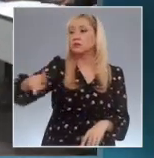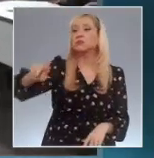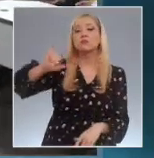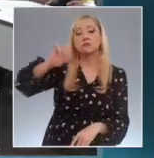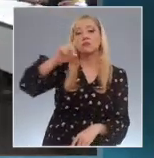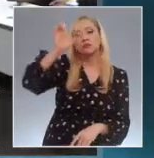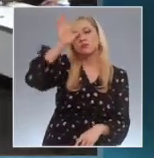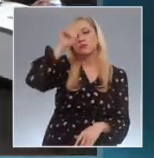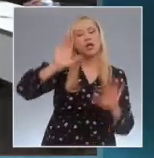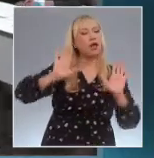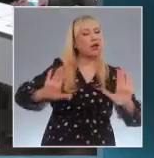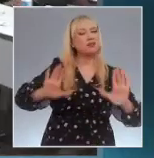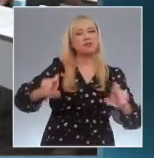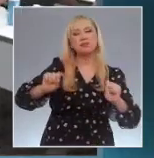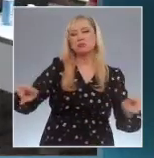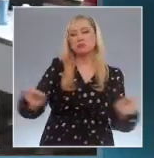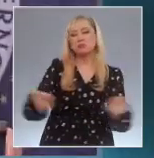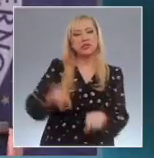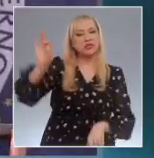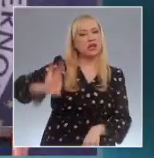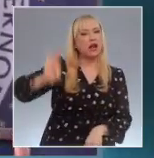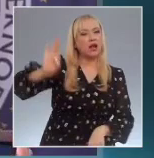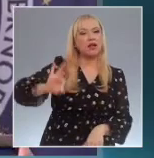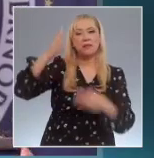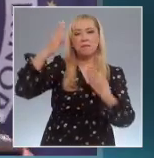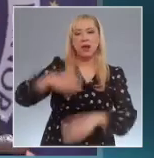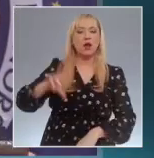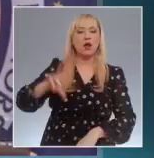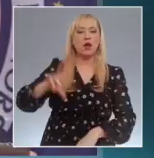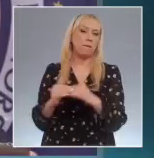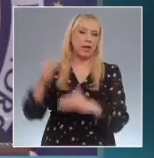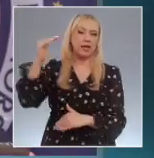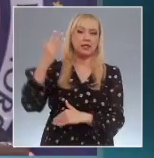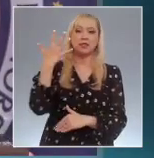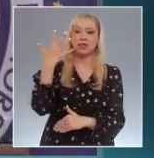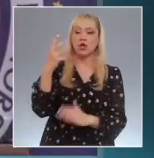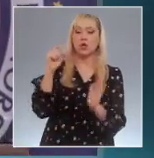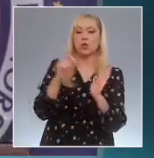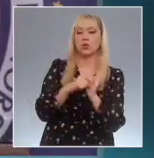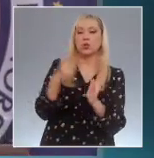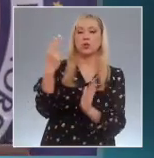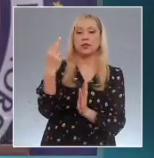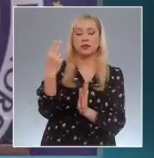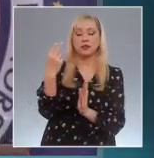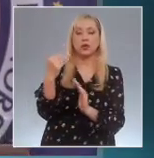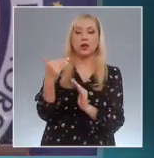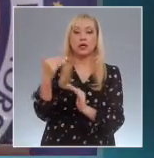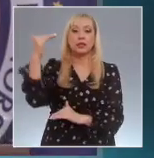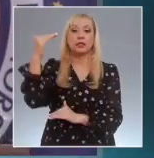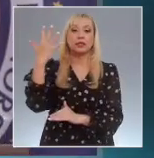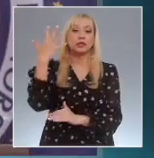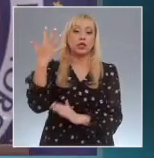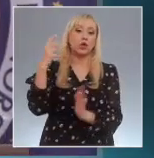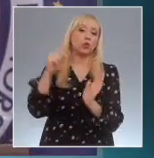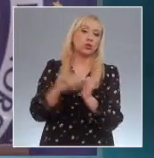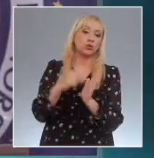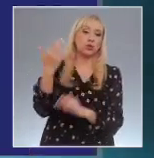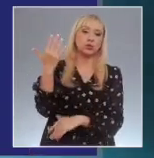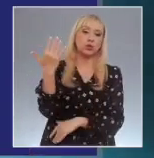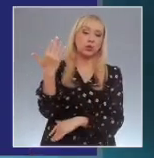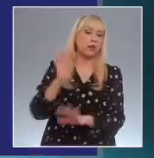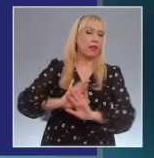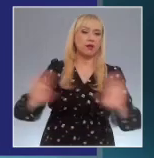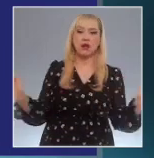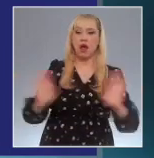de interés sin cambios, en el rango de 5.25 a 5.50%, su nivel más alto en